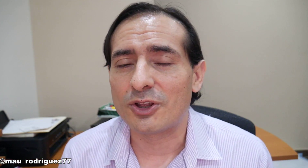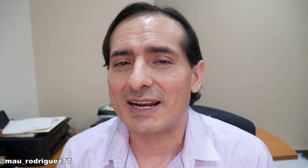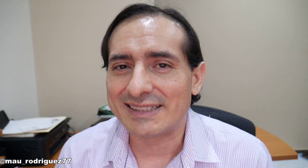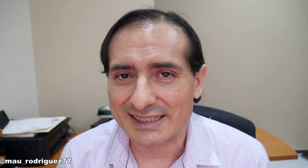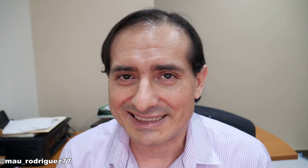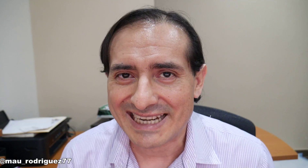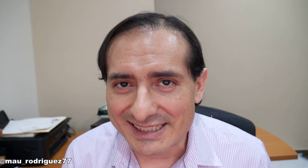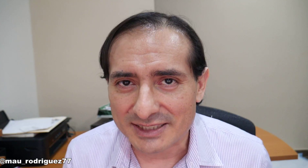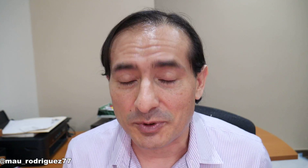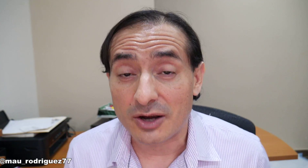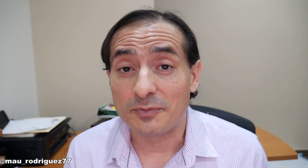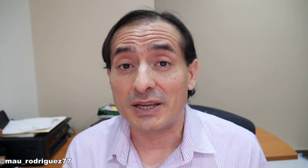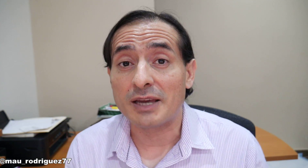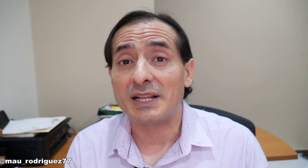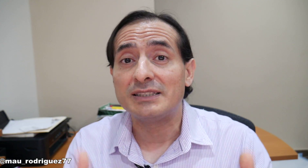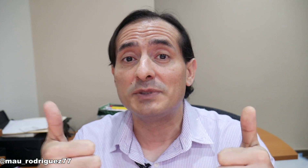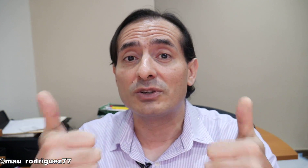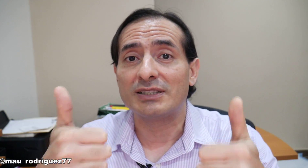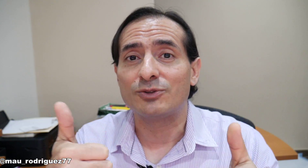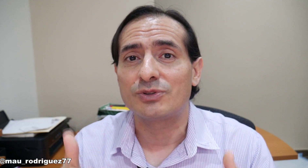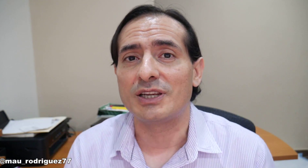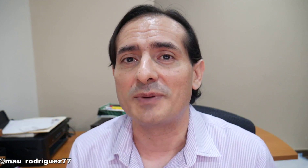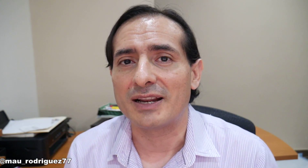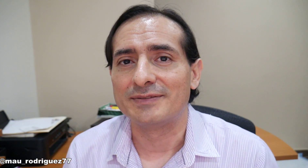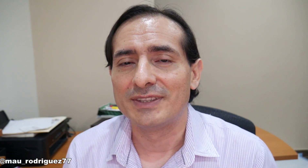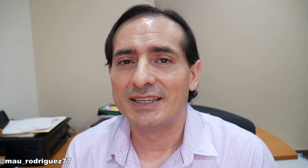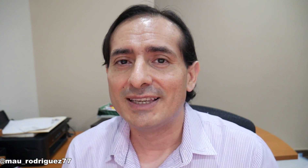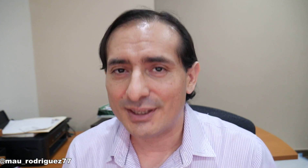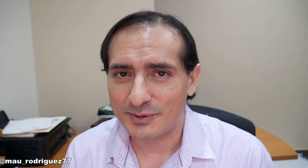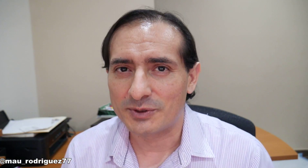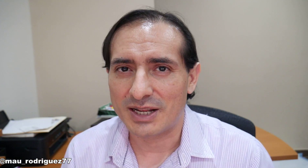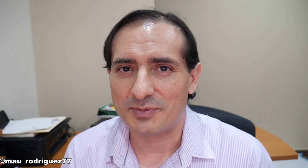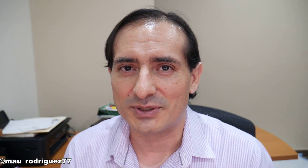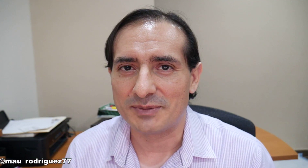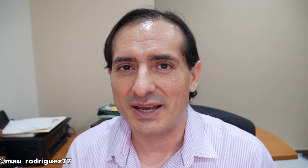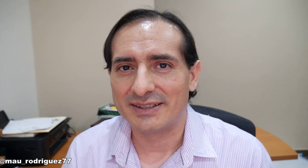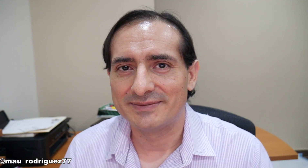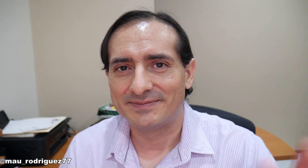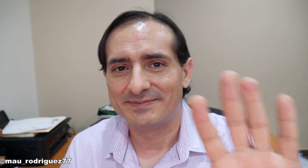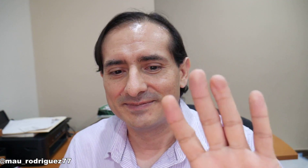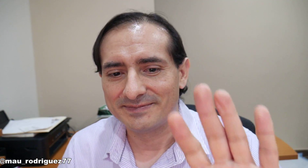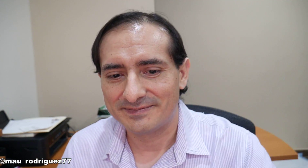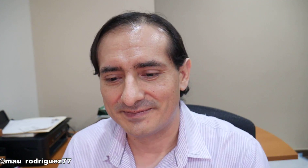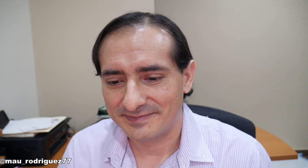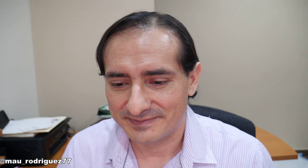amigos, pues es todo, gracias por acompañarme, les invito a que se suscriban y nos vemos a la próxima.